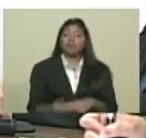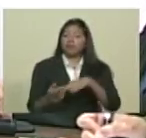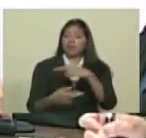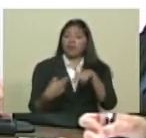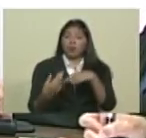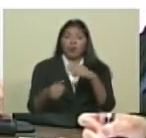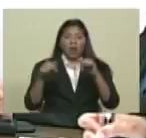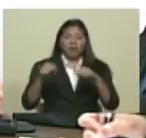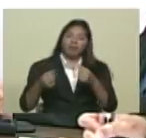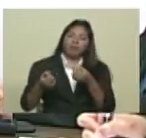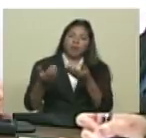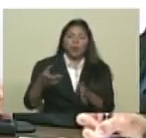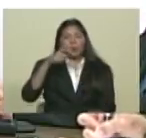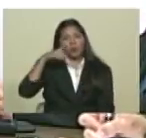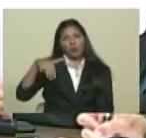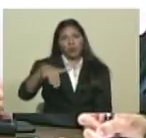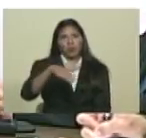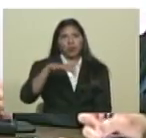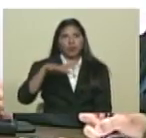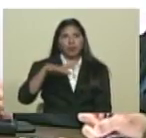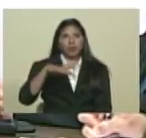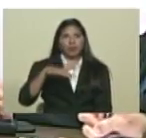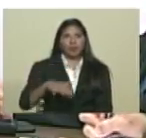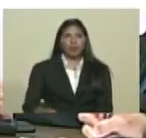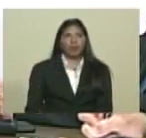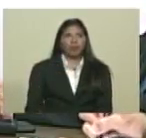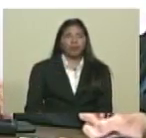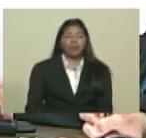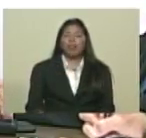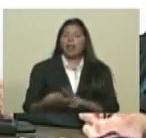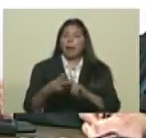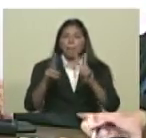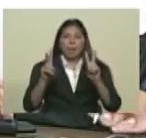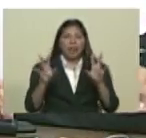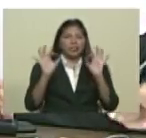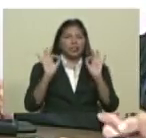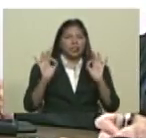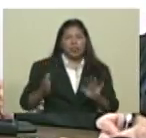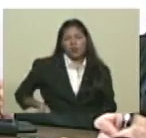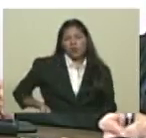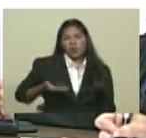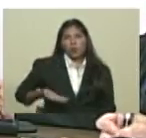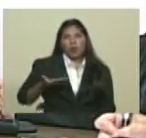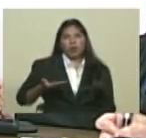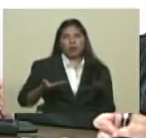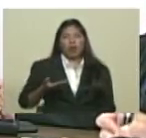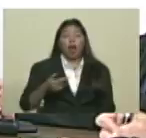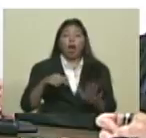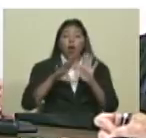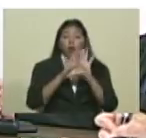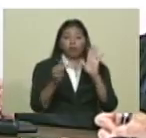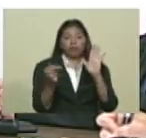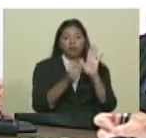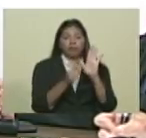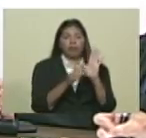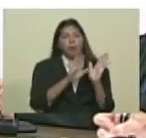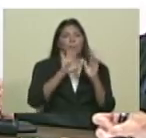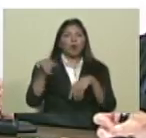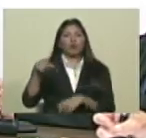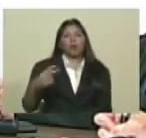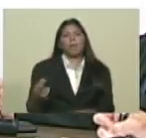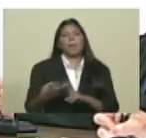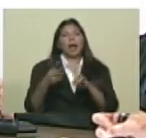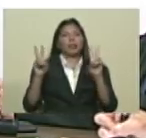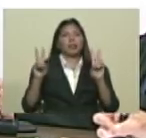revolución entregó al pueblo. La paz como elemento clave, la constituyente como la garantía de la paz